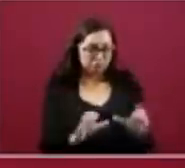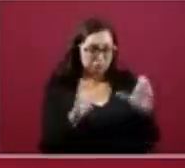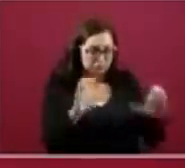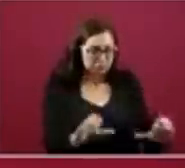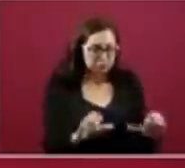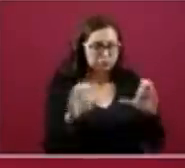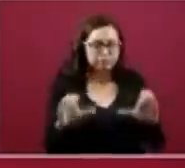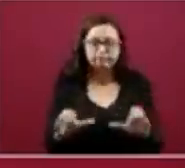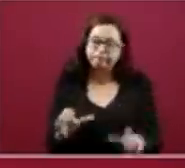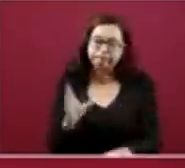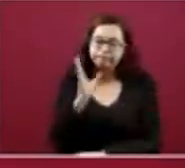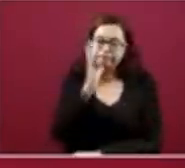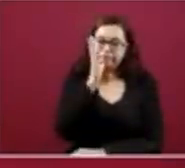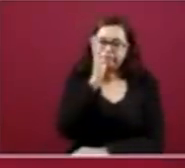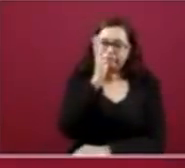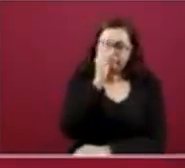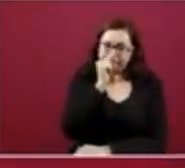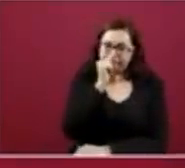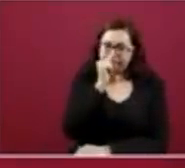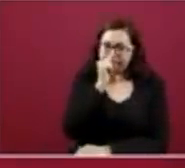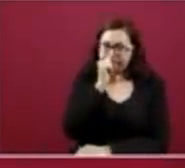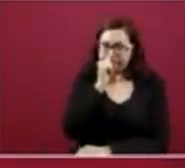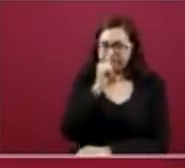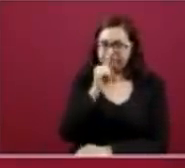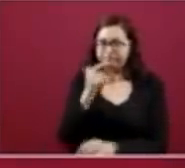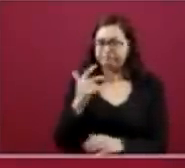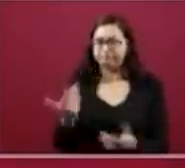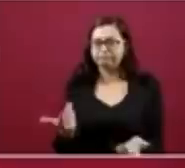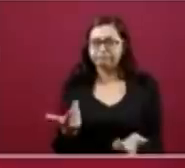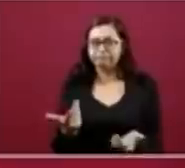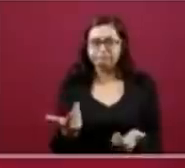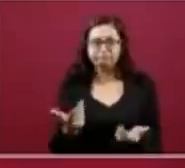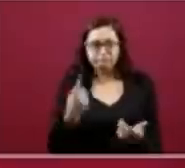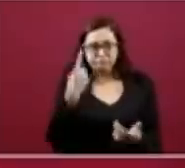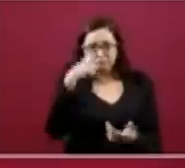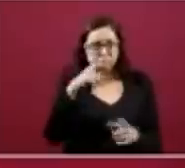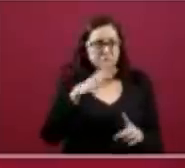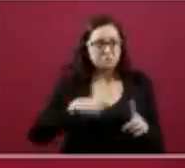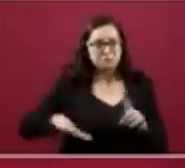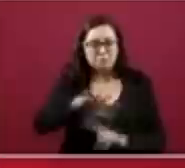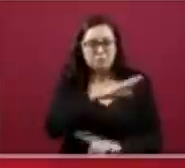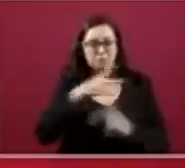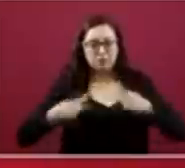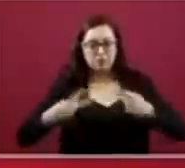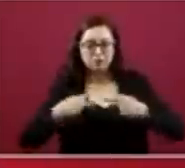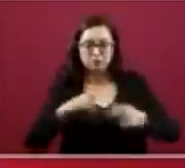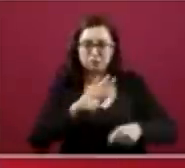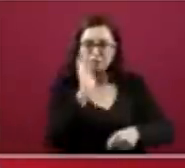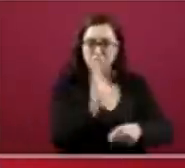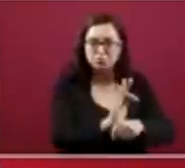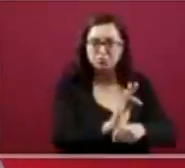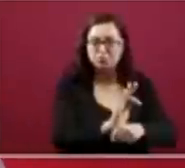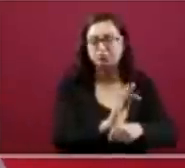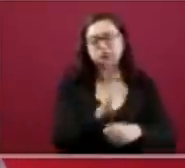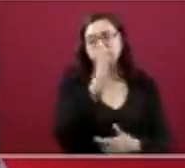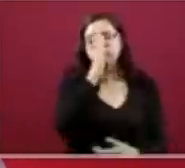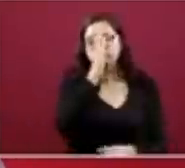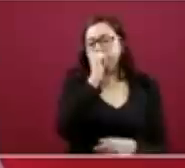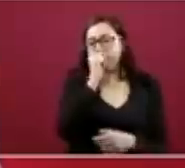relacionados con la seguridad pública o para garantizar la seguridad pública de la gente. Y la